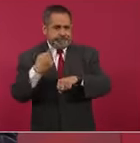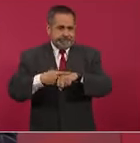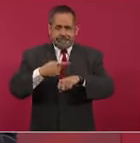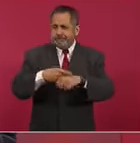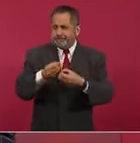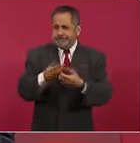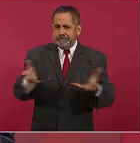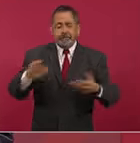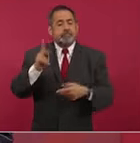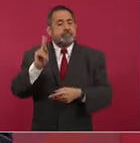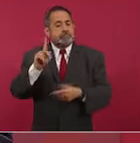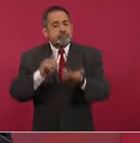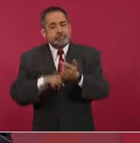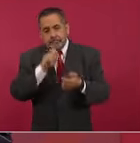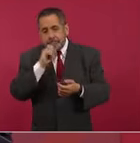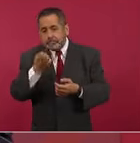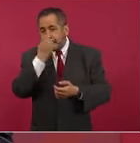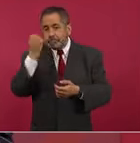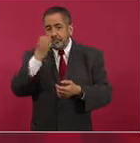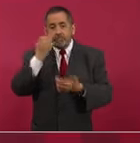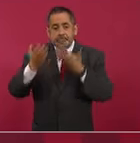el atraso que